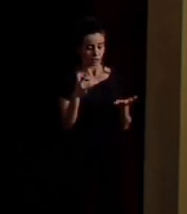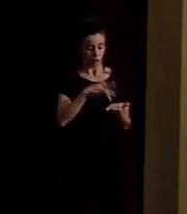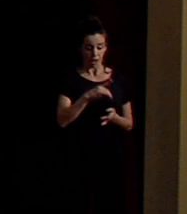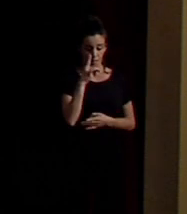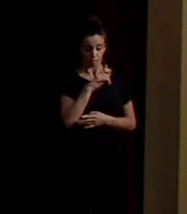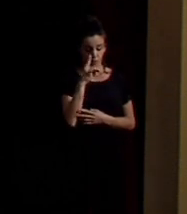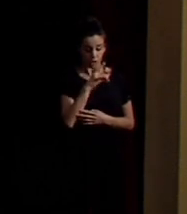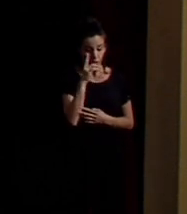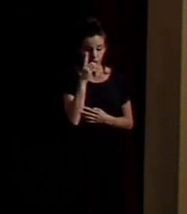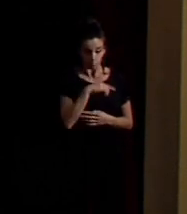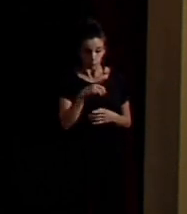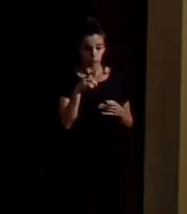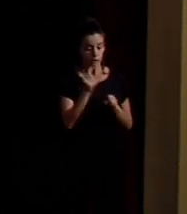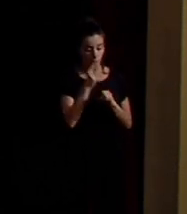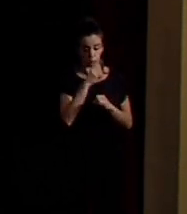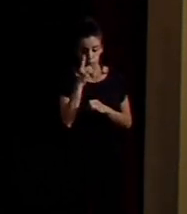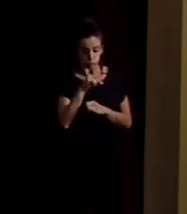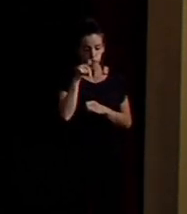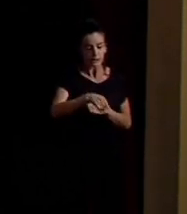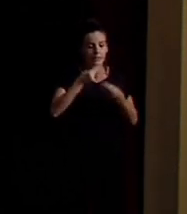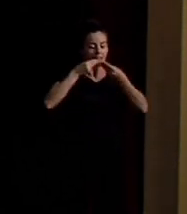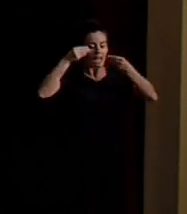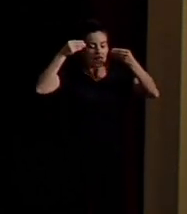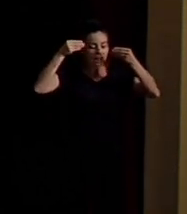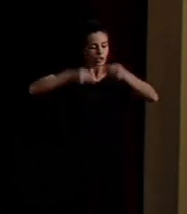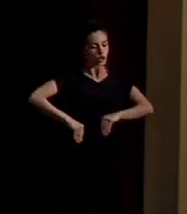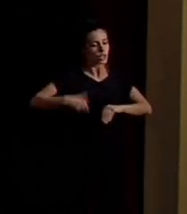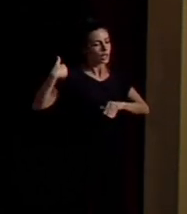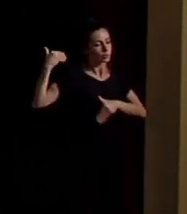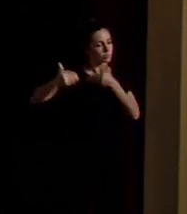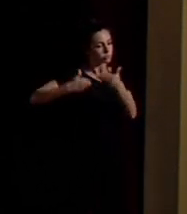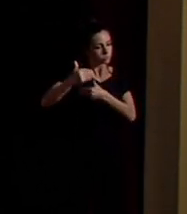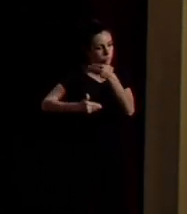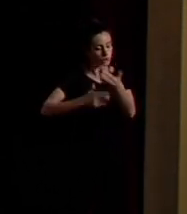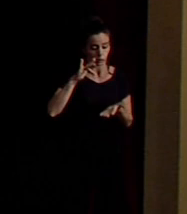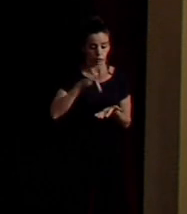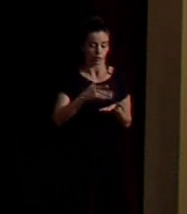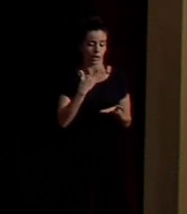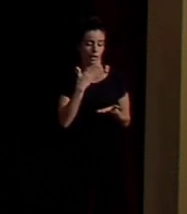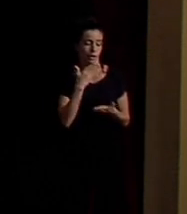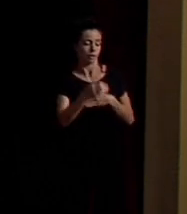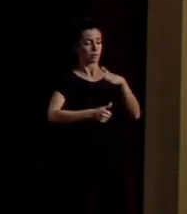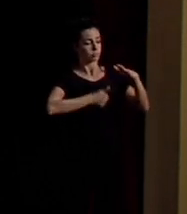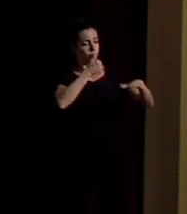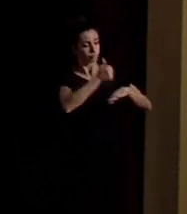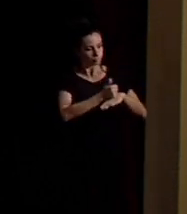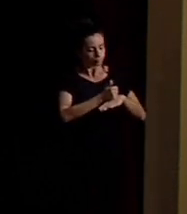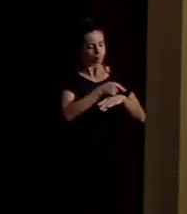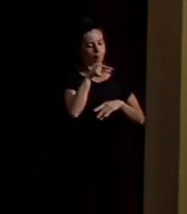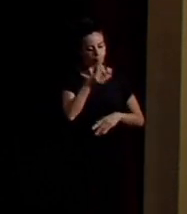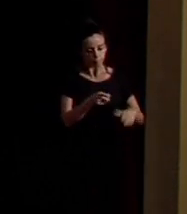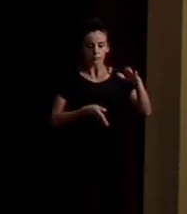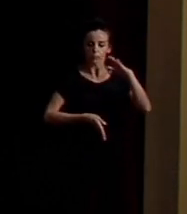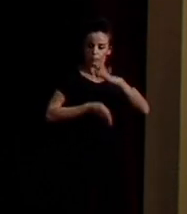que es una de las instituciones sobre las que históricamente se ha construido el patriarcado, contribuye a mantener,